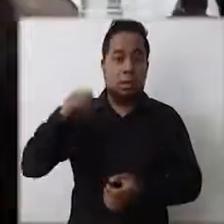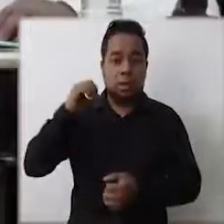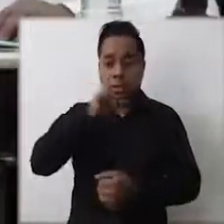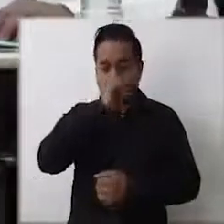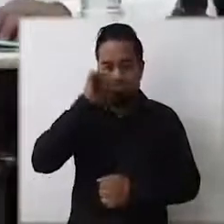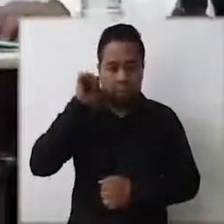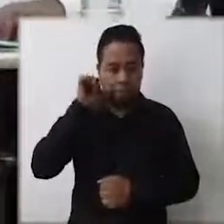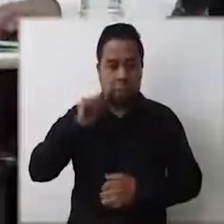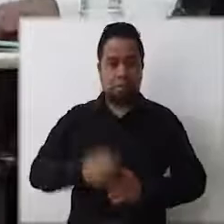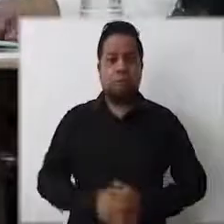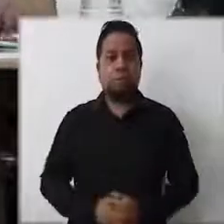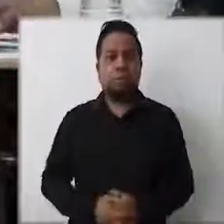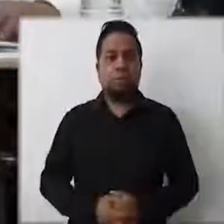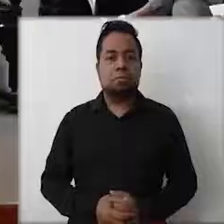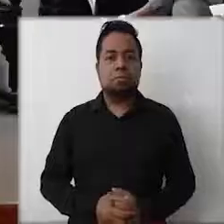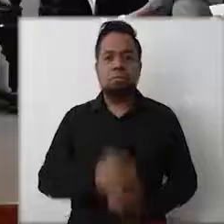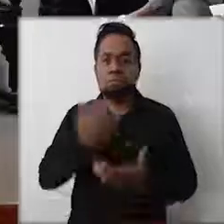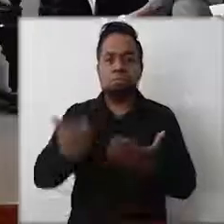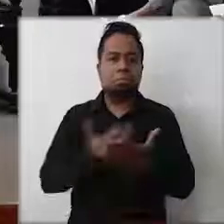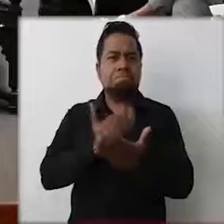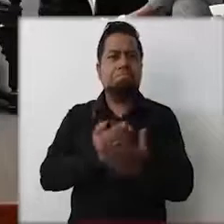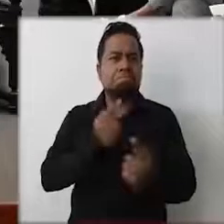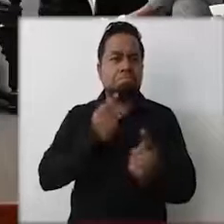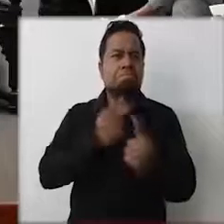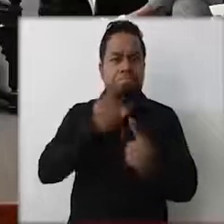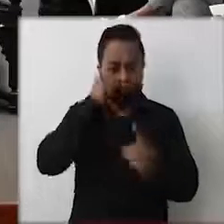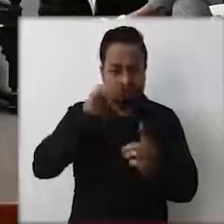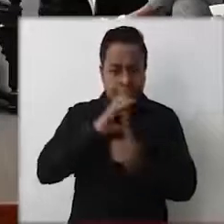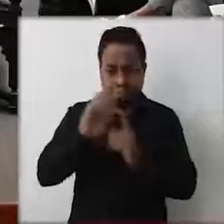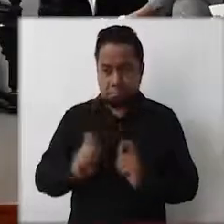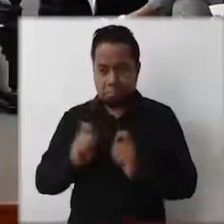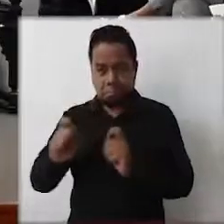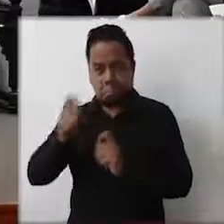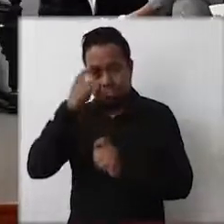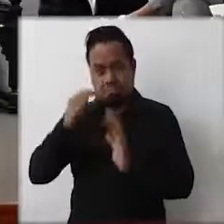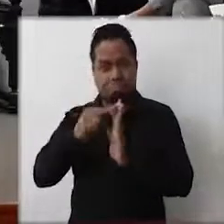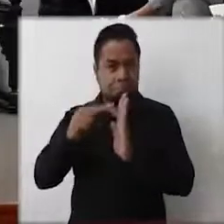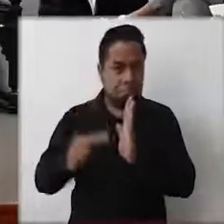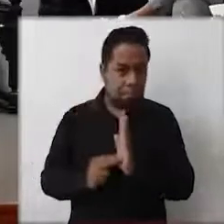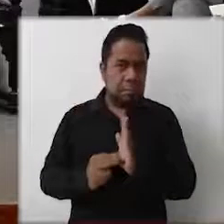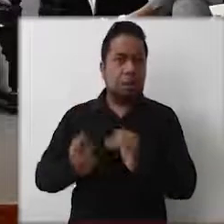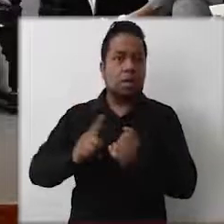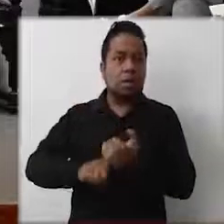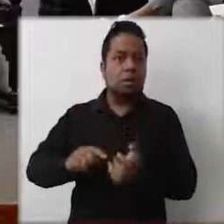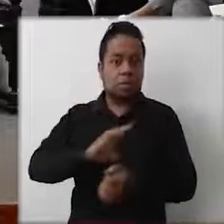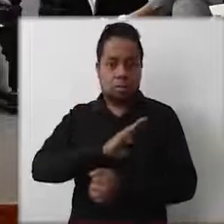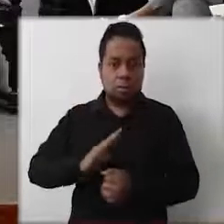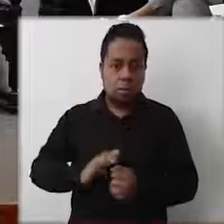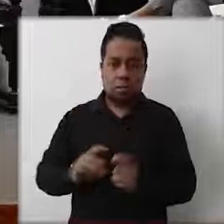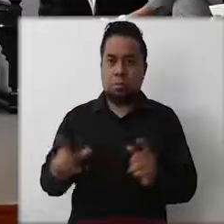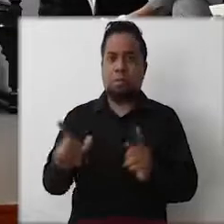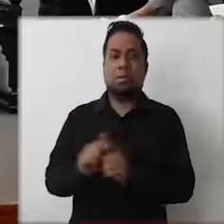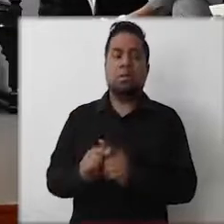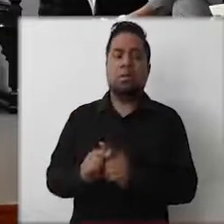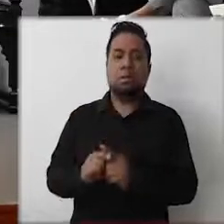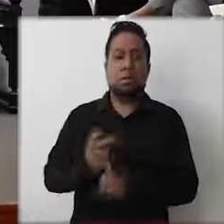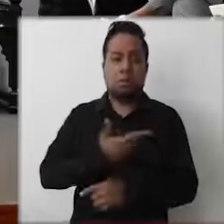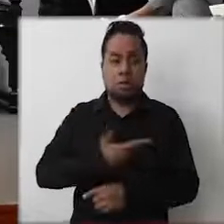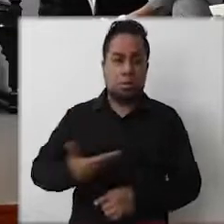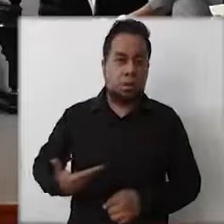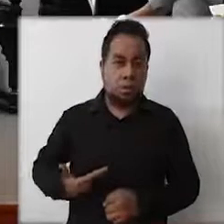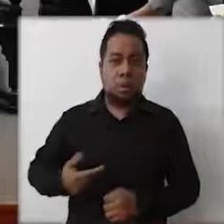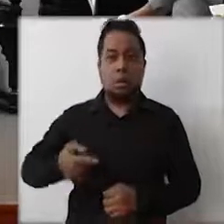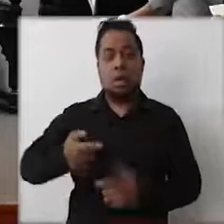Gracias, señor presidente. Si bien se pide desde la presentación como tal de mi punto de acuerdo